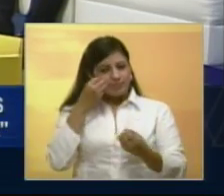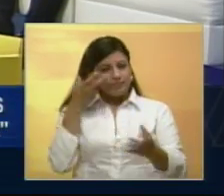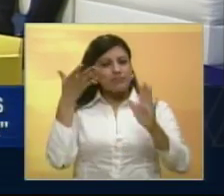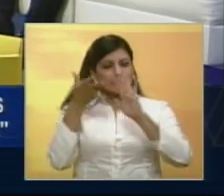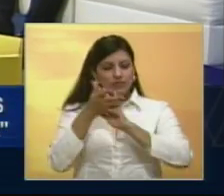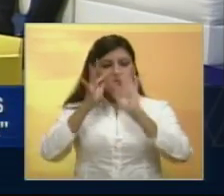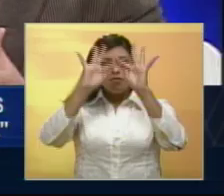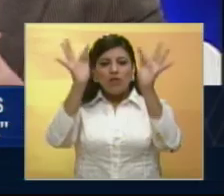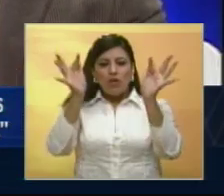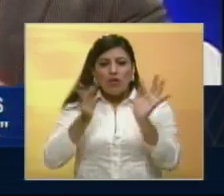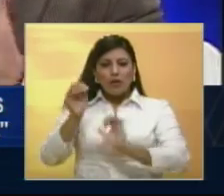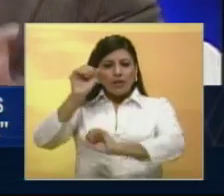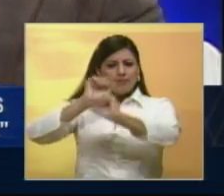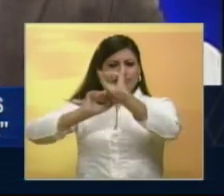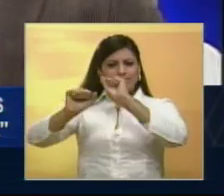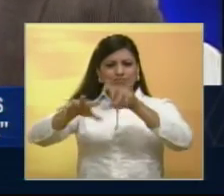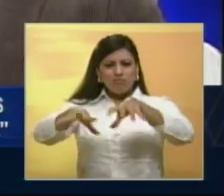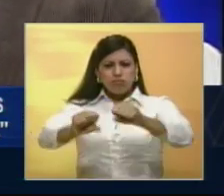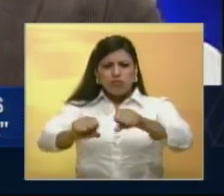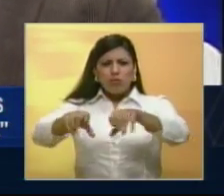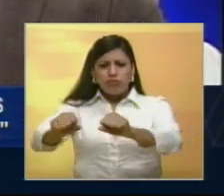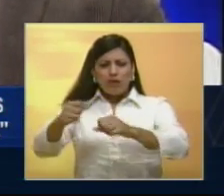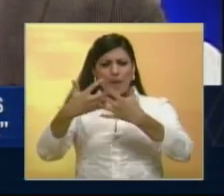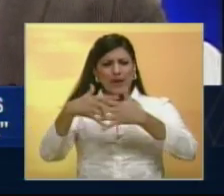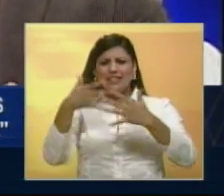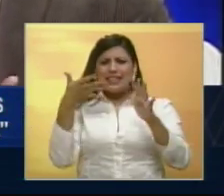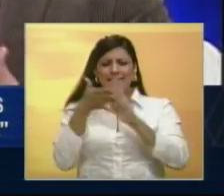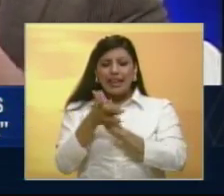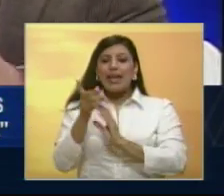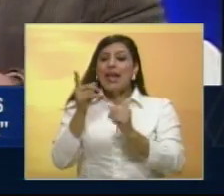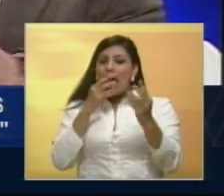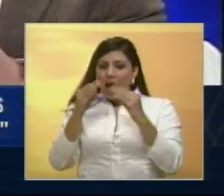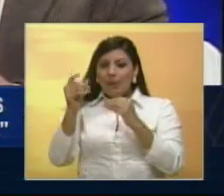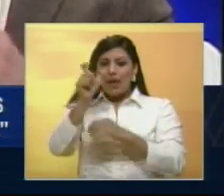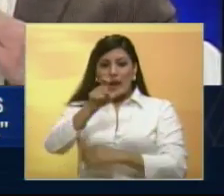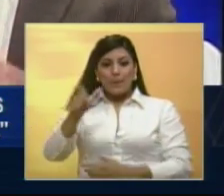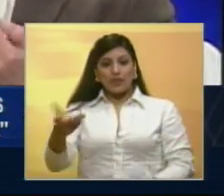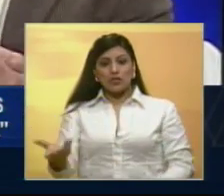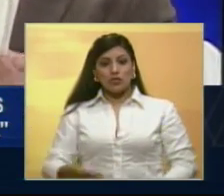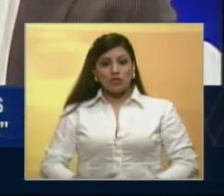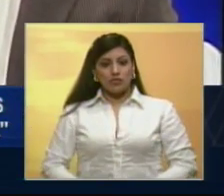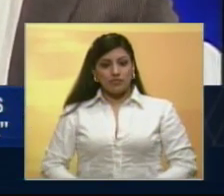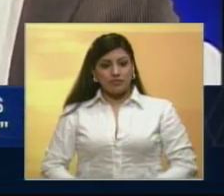que una forma de evitar la expropiación de empresas es el diálogo entre los involucrados.